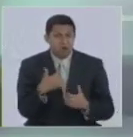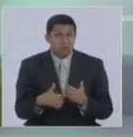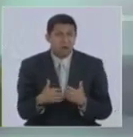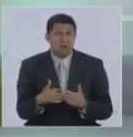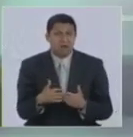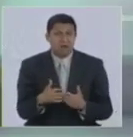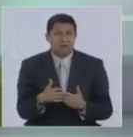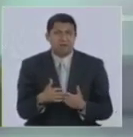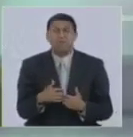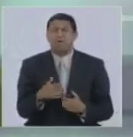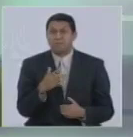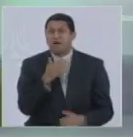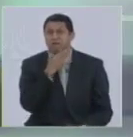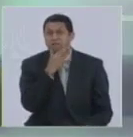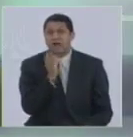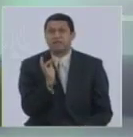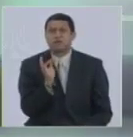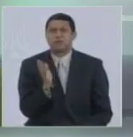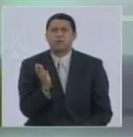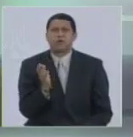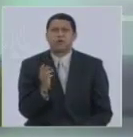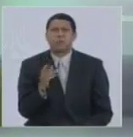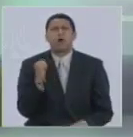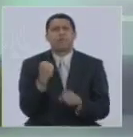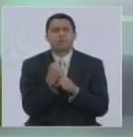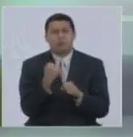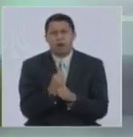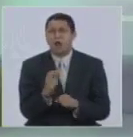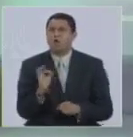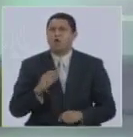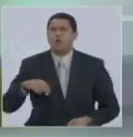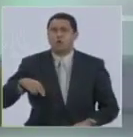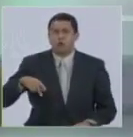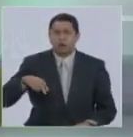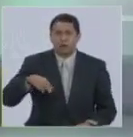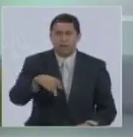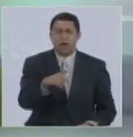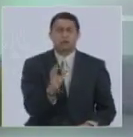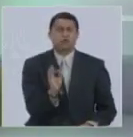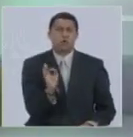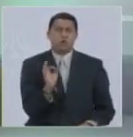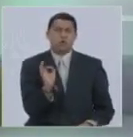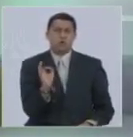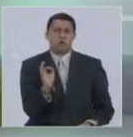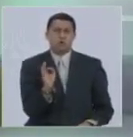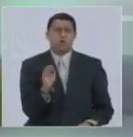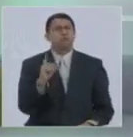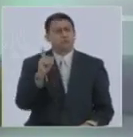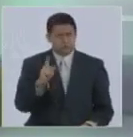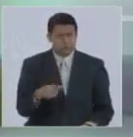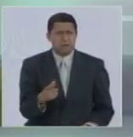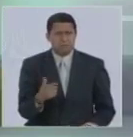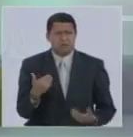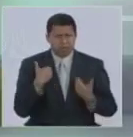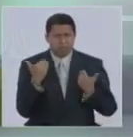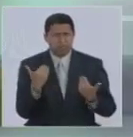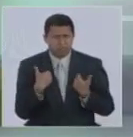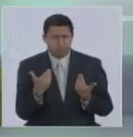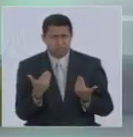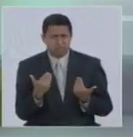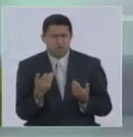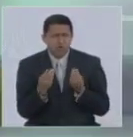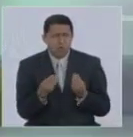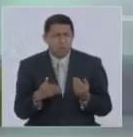en lo más básico, como es ir al trabajo caminando, por ejemplo, esto también se ve afectado. Entonces,